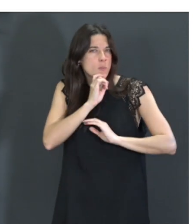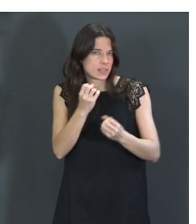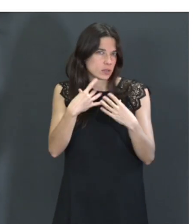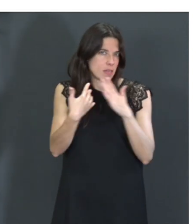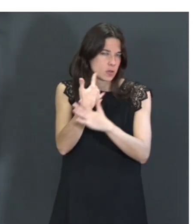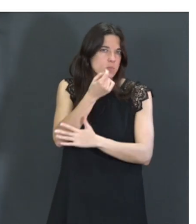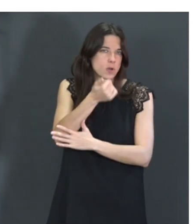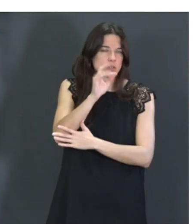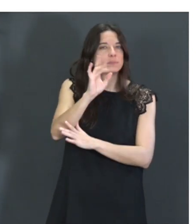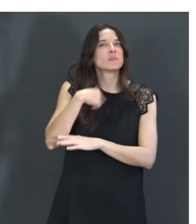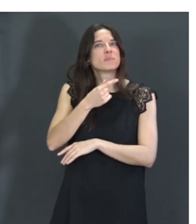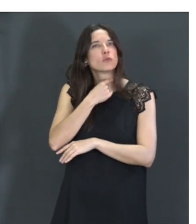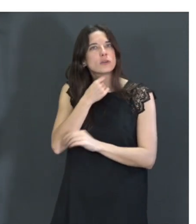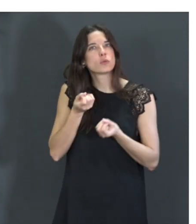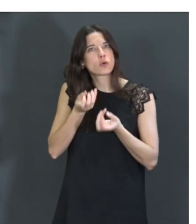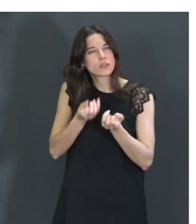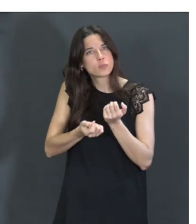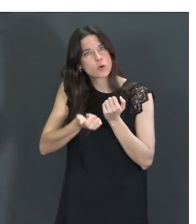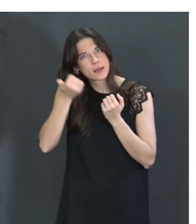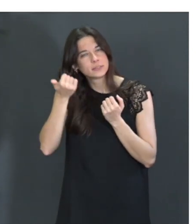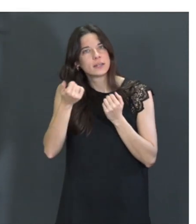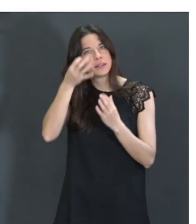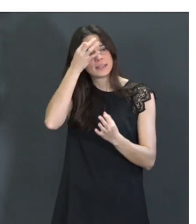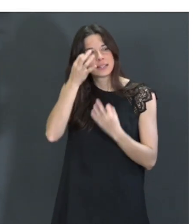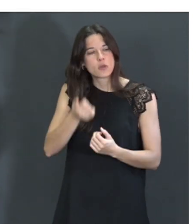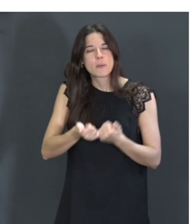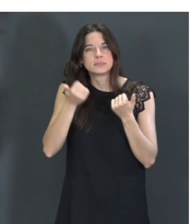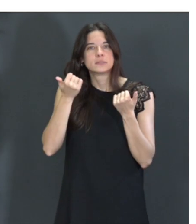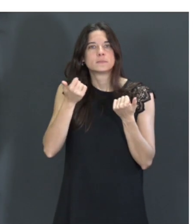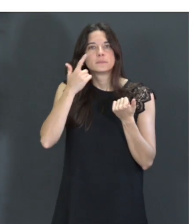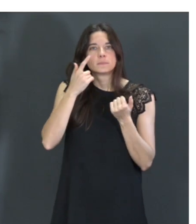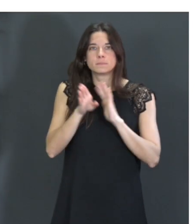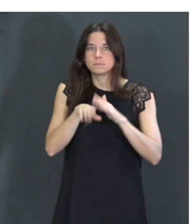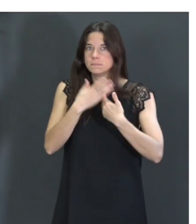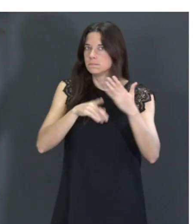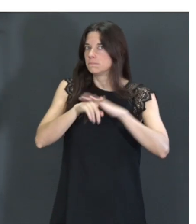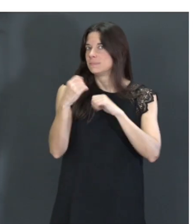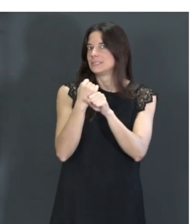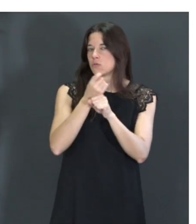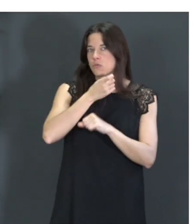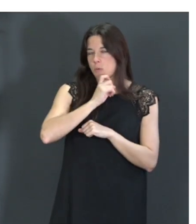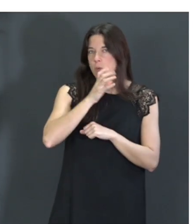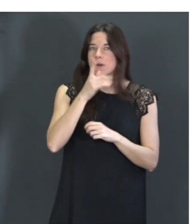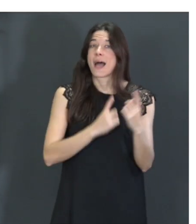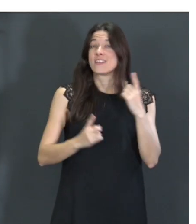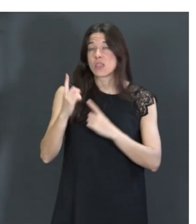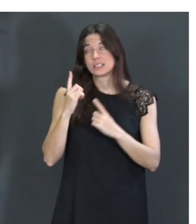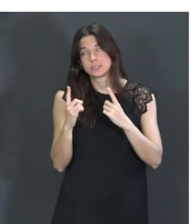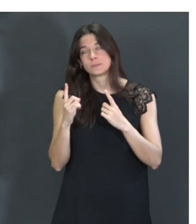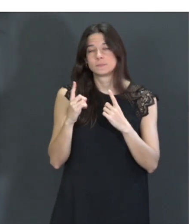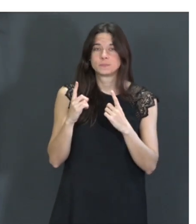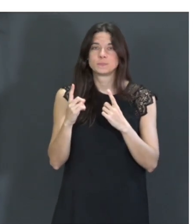gustaría que contaras un poco con más detalle cómo fue ese proceso de trabajo, porque a veces se dicen